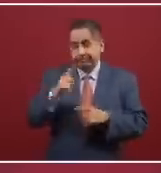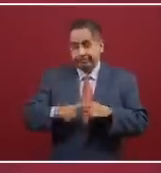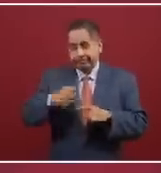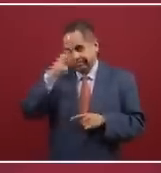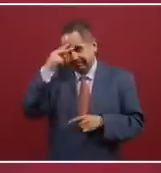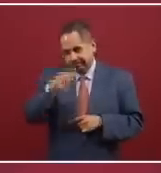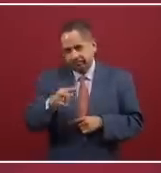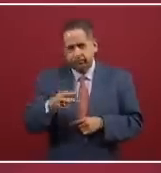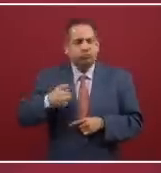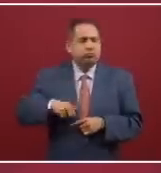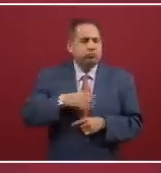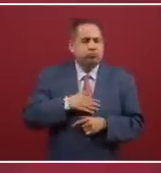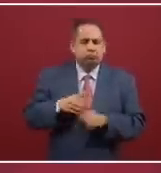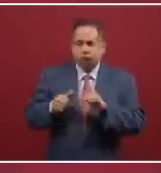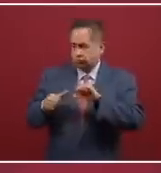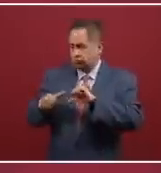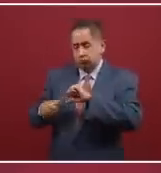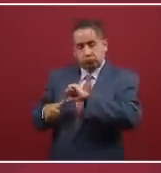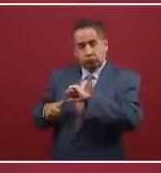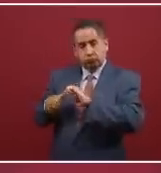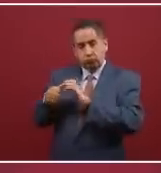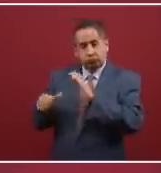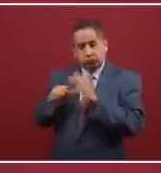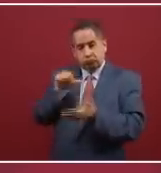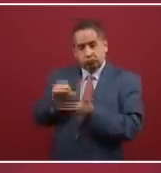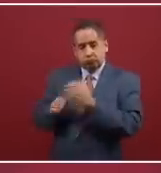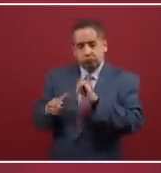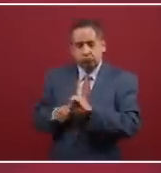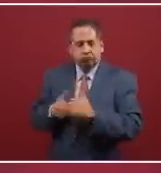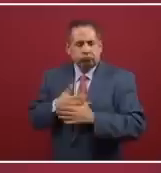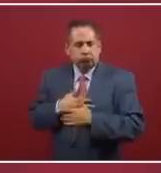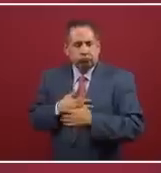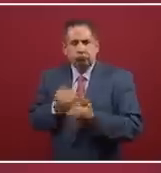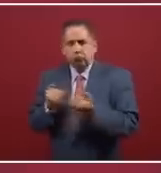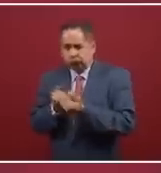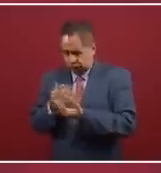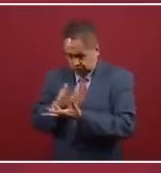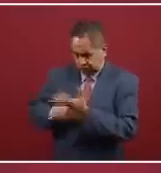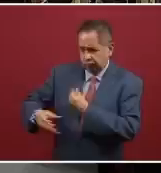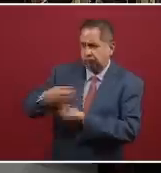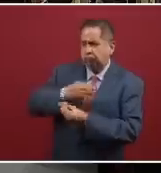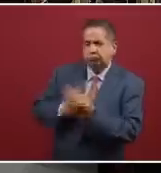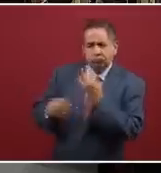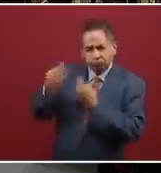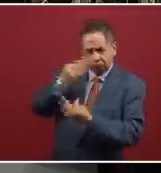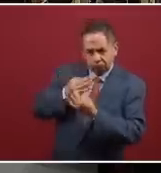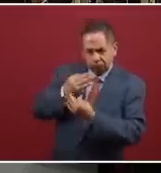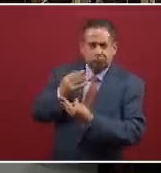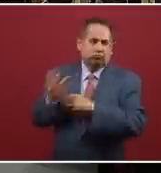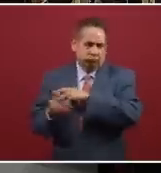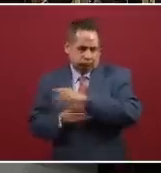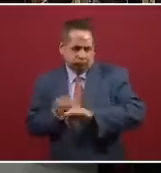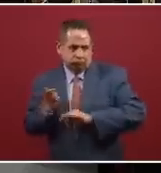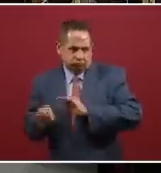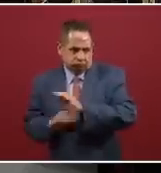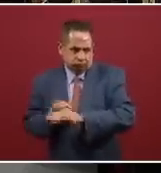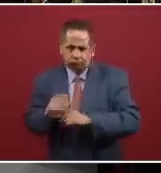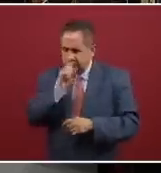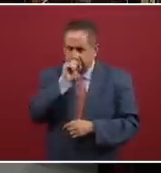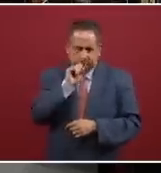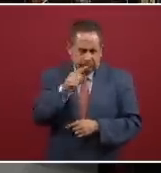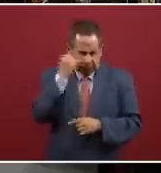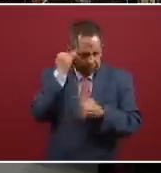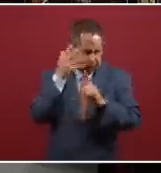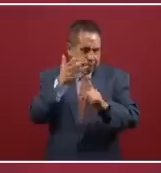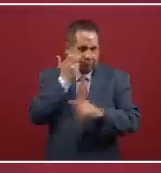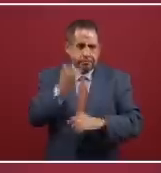comportarnos con los países centroamericanos como nos gustaría que nos trataran a nosotros también entonces por eso hemos sido así y lo